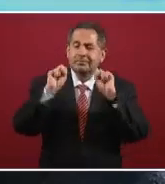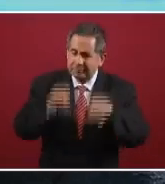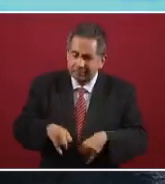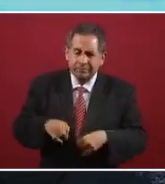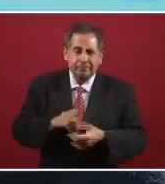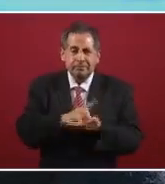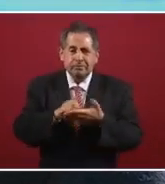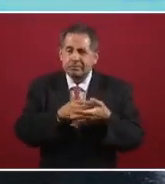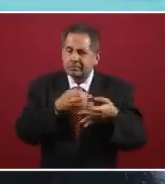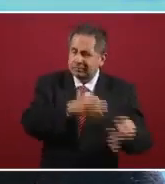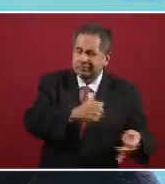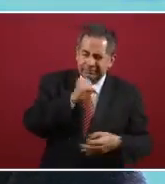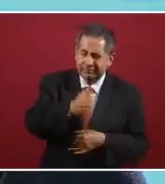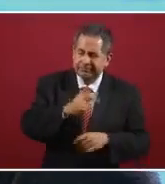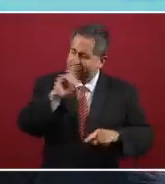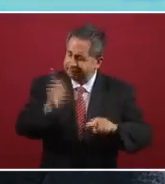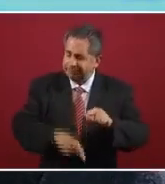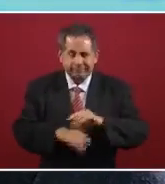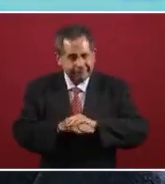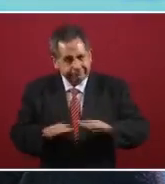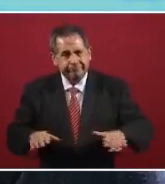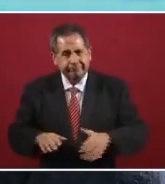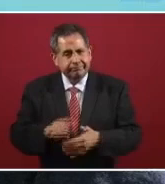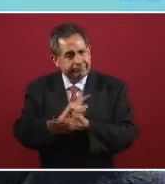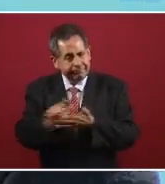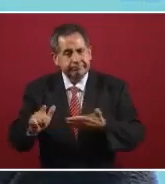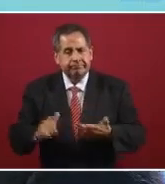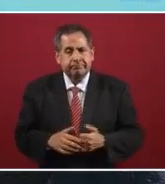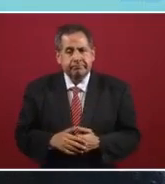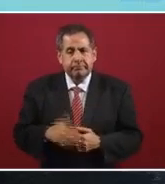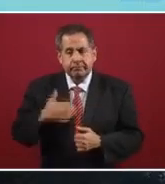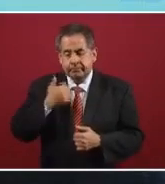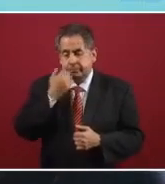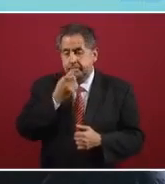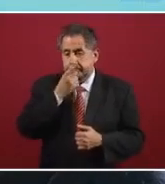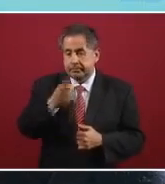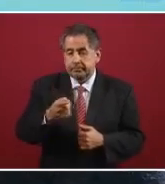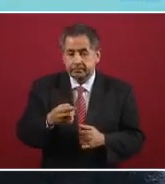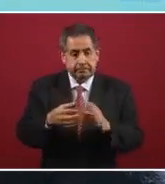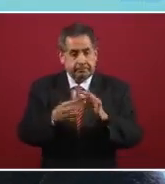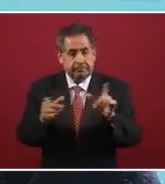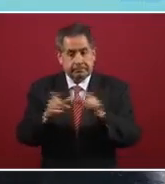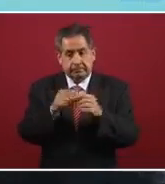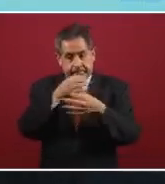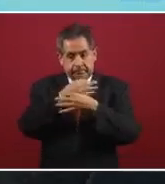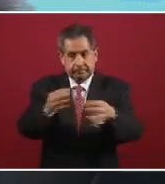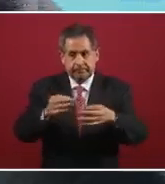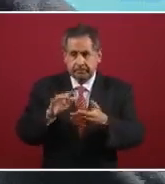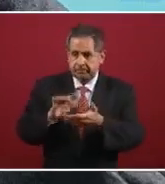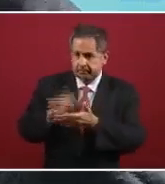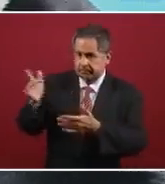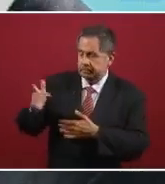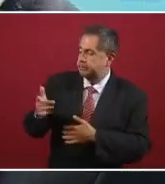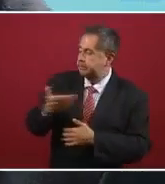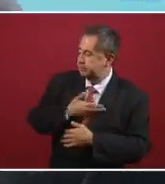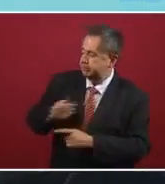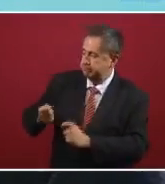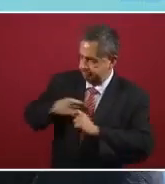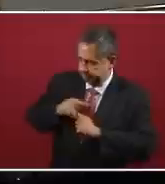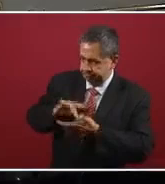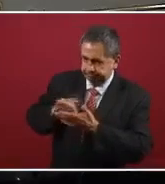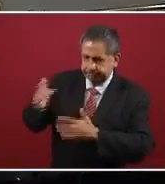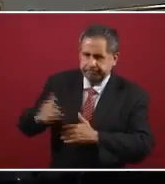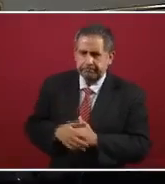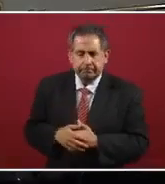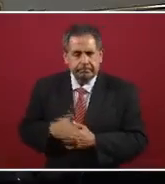adicciones y sin problemas adictivos. Yo quería comentarles este breve mensaje. Agradezco la palabra al señor presidente,